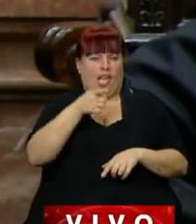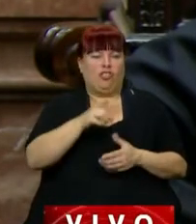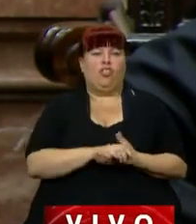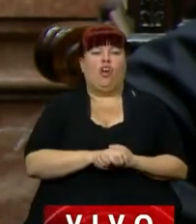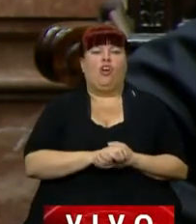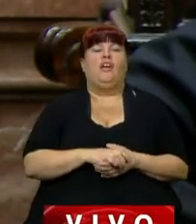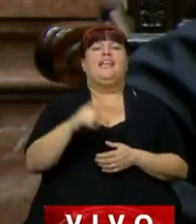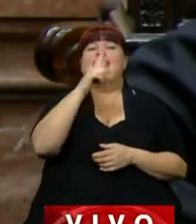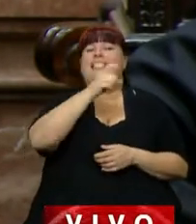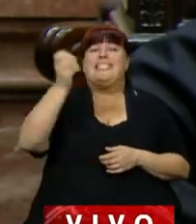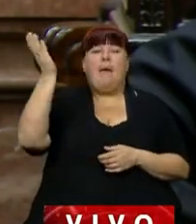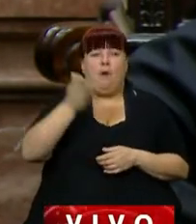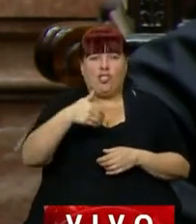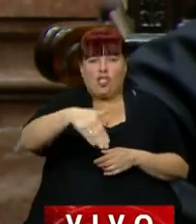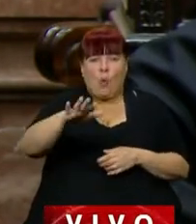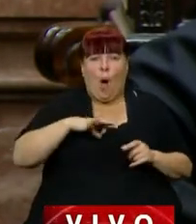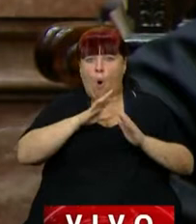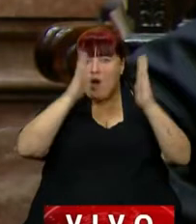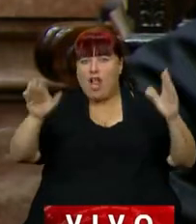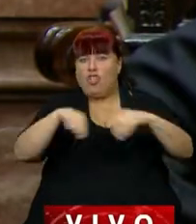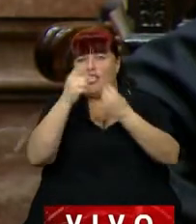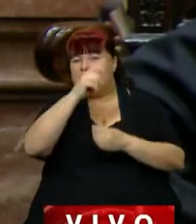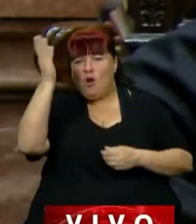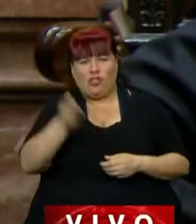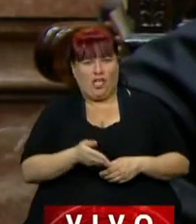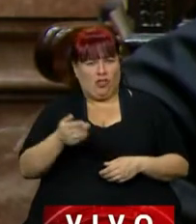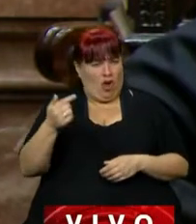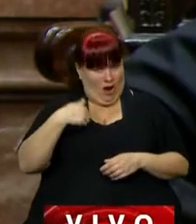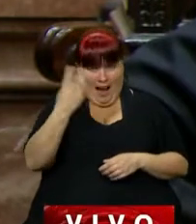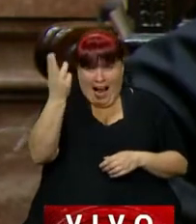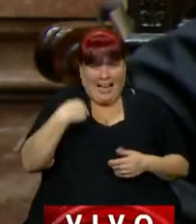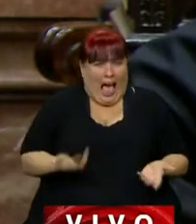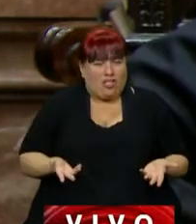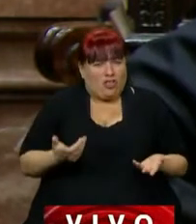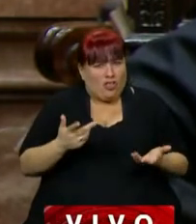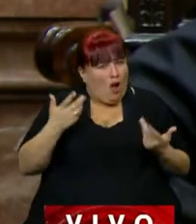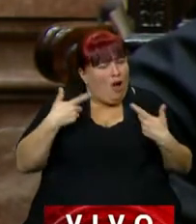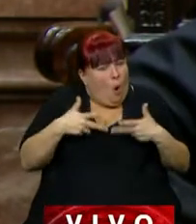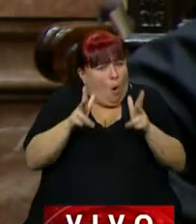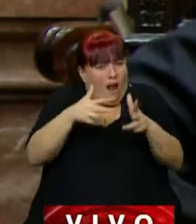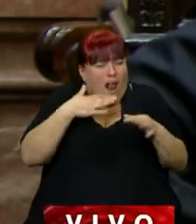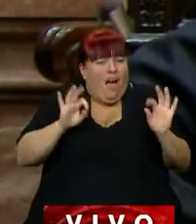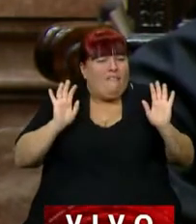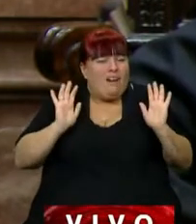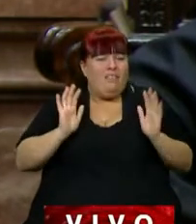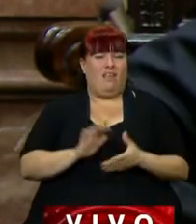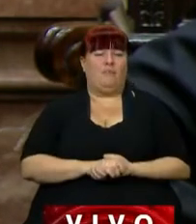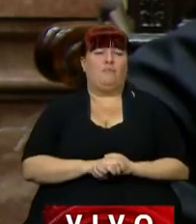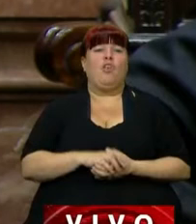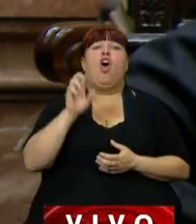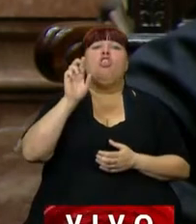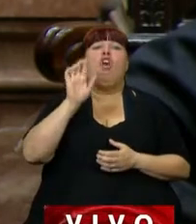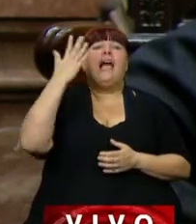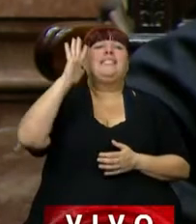33%, 100% va a ser al año. O sea, no estábamos equivocados, se lo digo con total humildad. El dólar